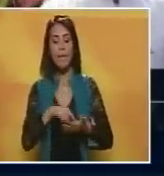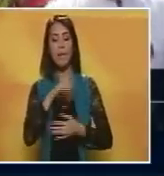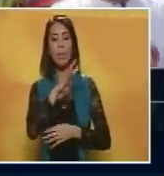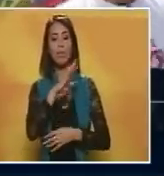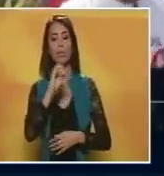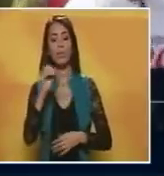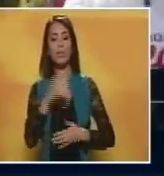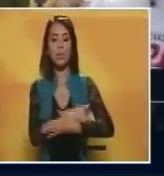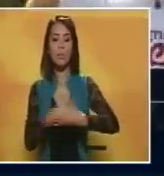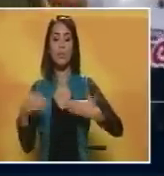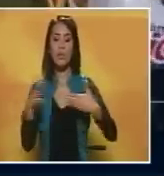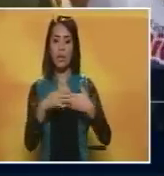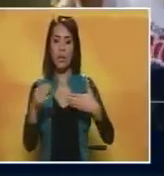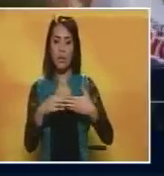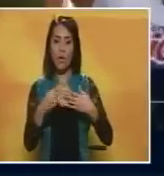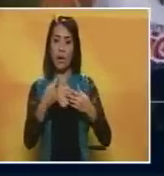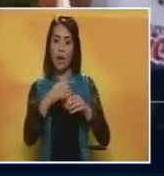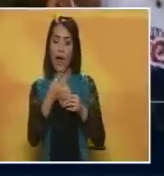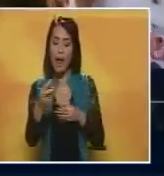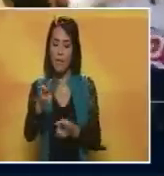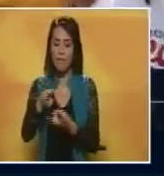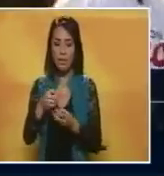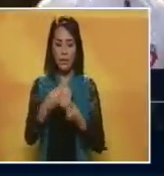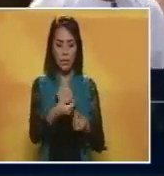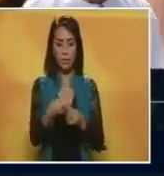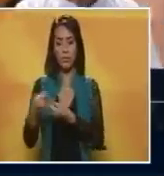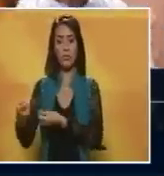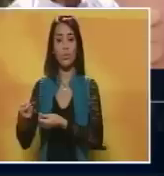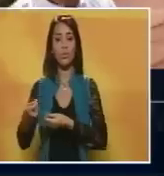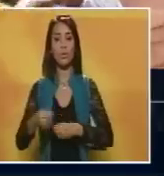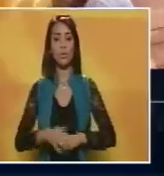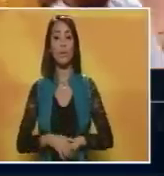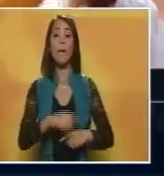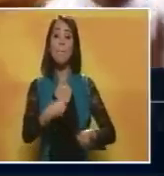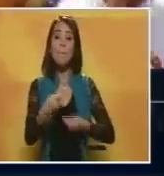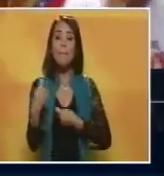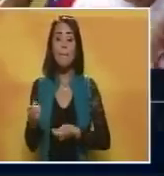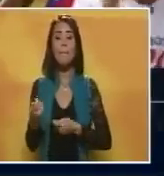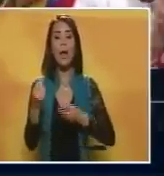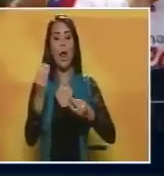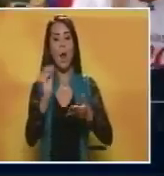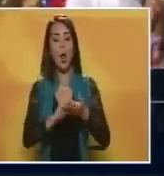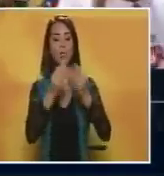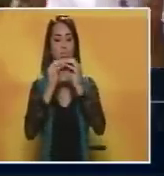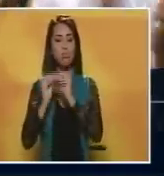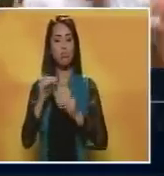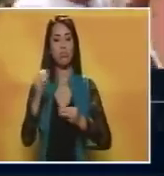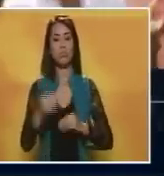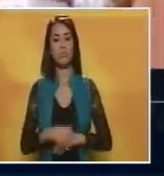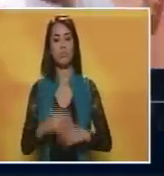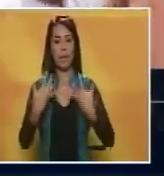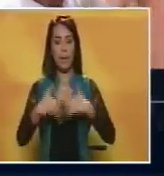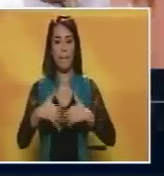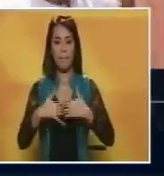con millones de dólares efectivo el fumador la recuperación industrial